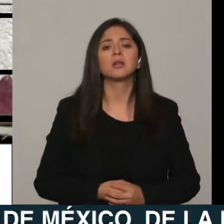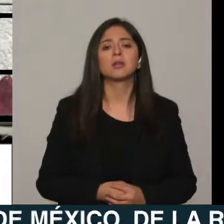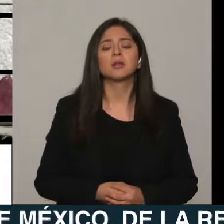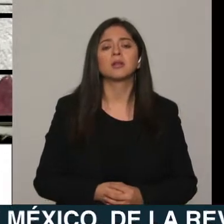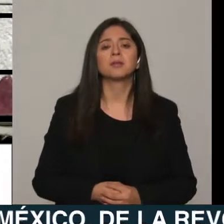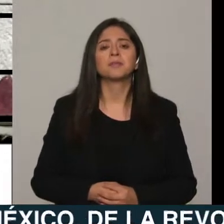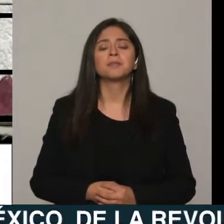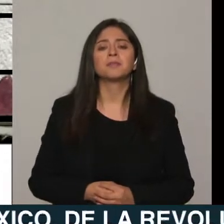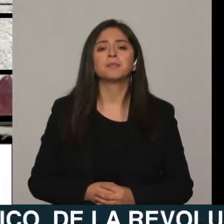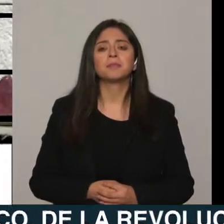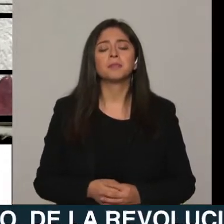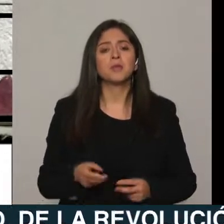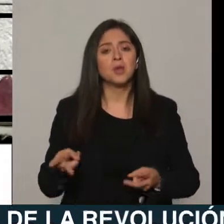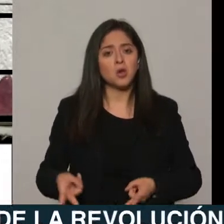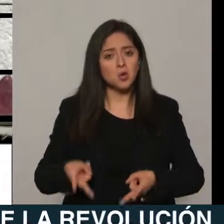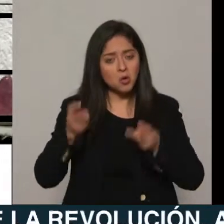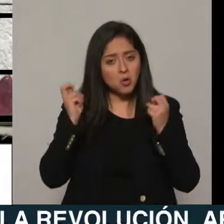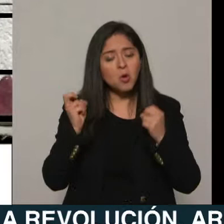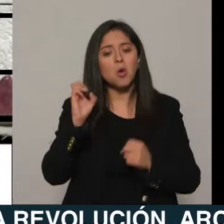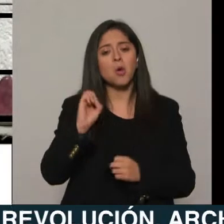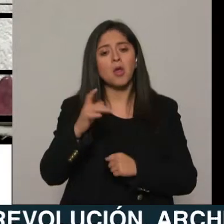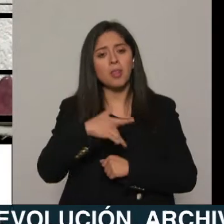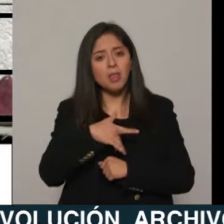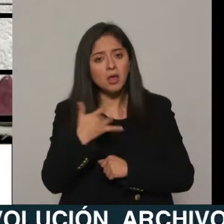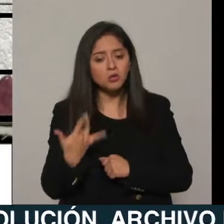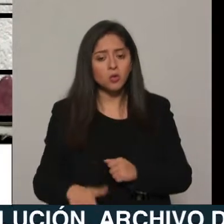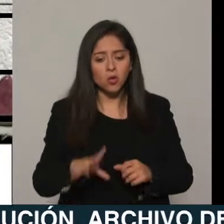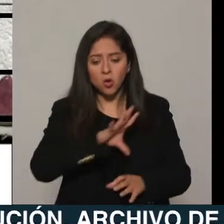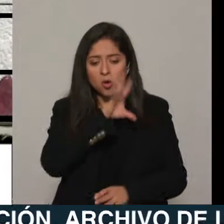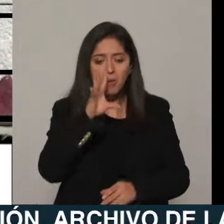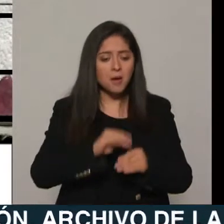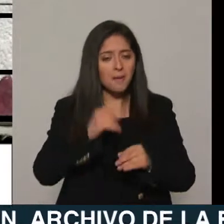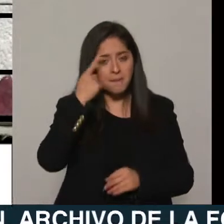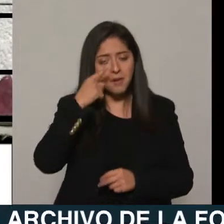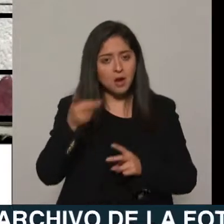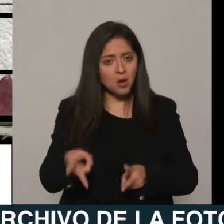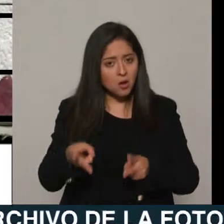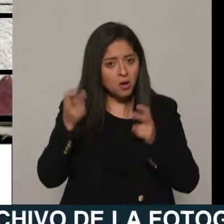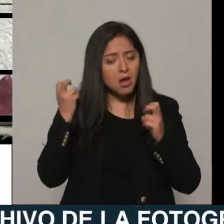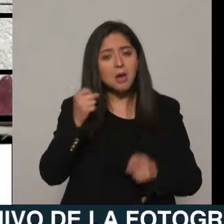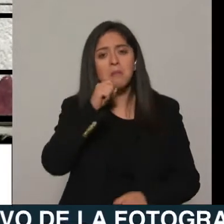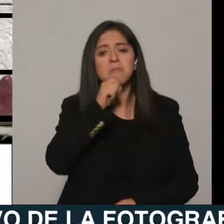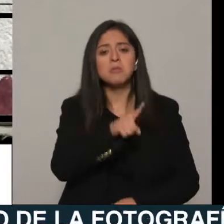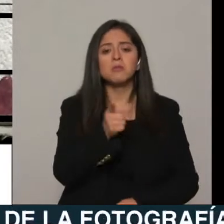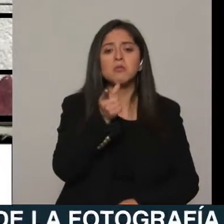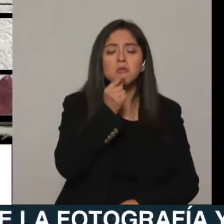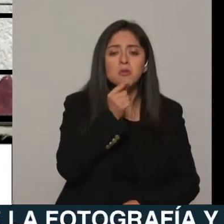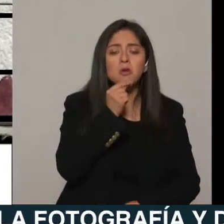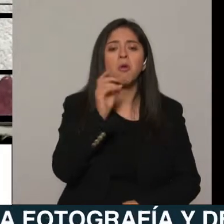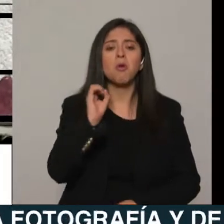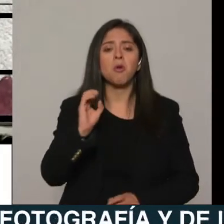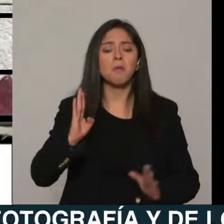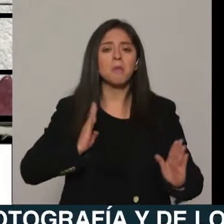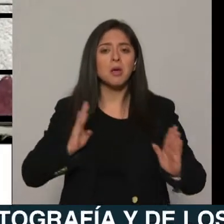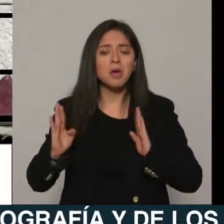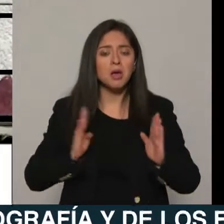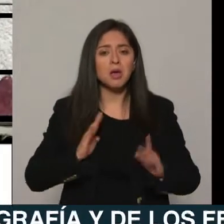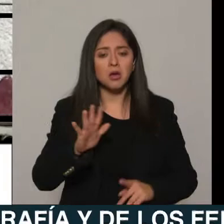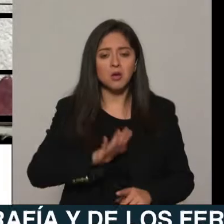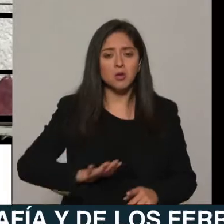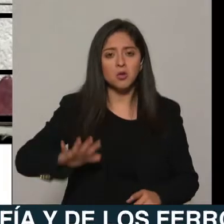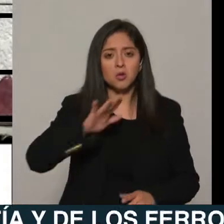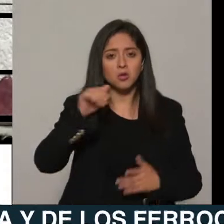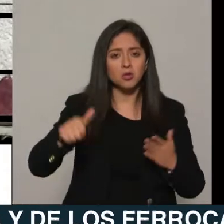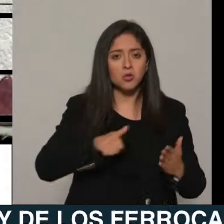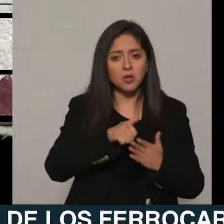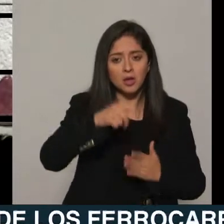a que te roben, a que te desnuden para poderte robar. Incluso hasta los mismos policías militares o policías de aquí, de Ciudad de México, te